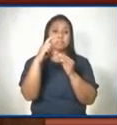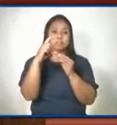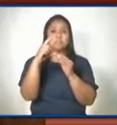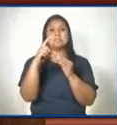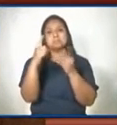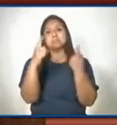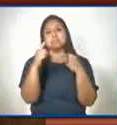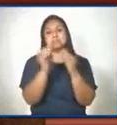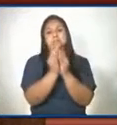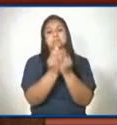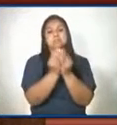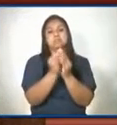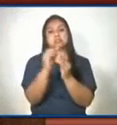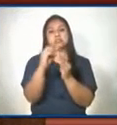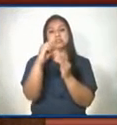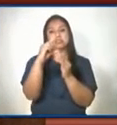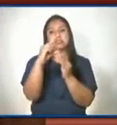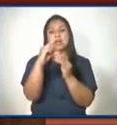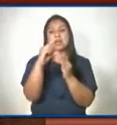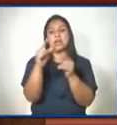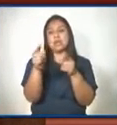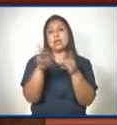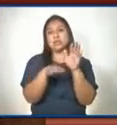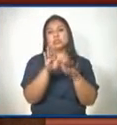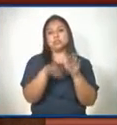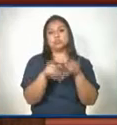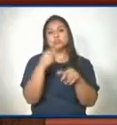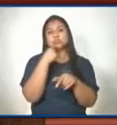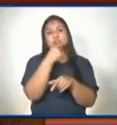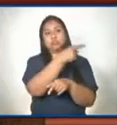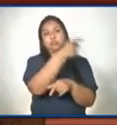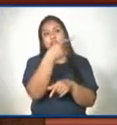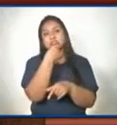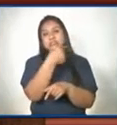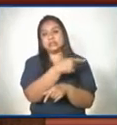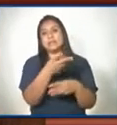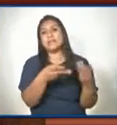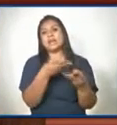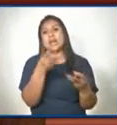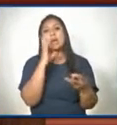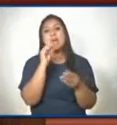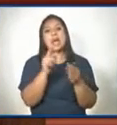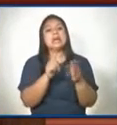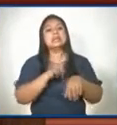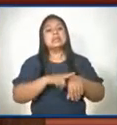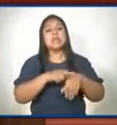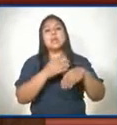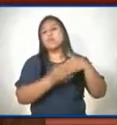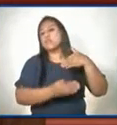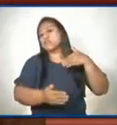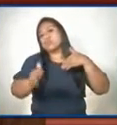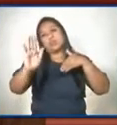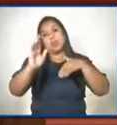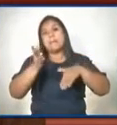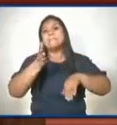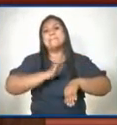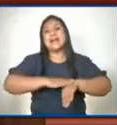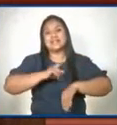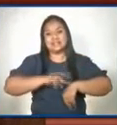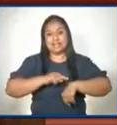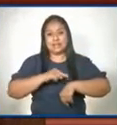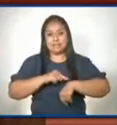tallo. Entonces son condiciones que le piden los mercados de exportación y que también hay que